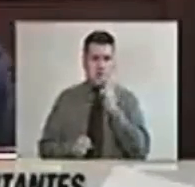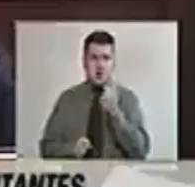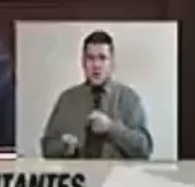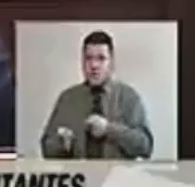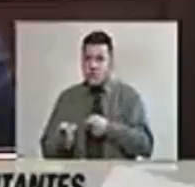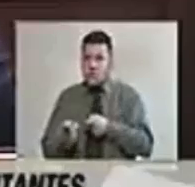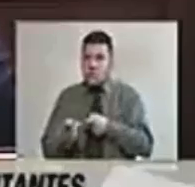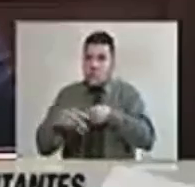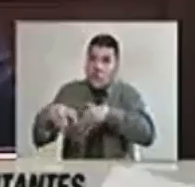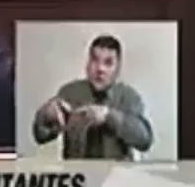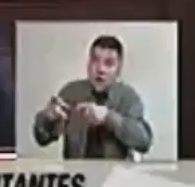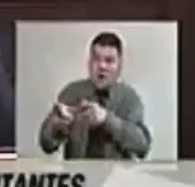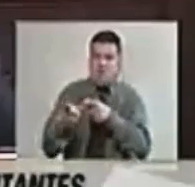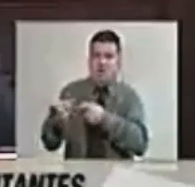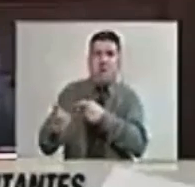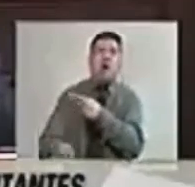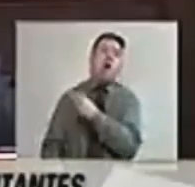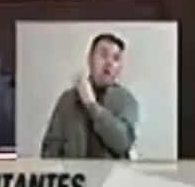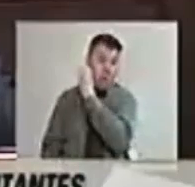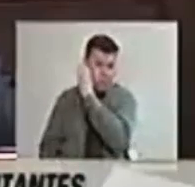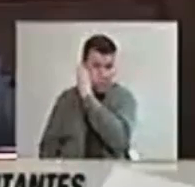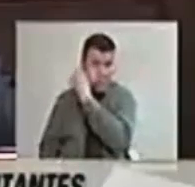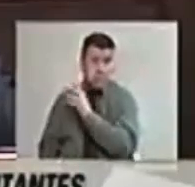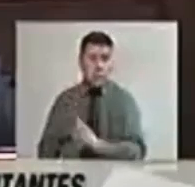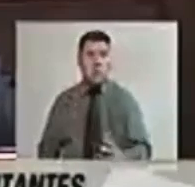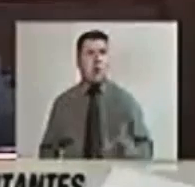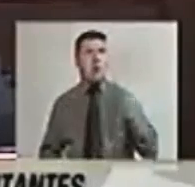para atacar a manifestantes inocentes.